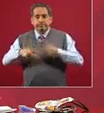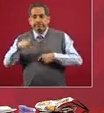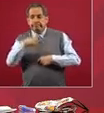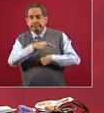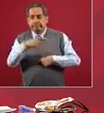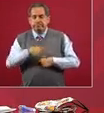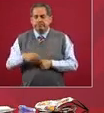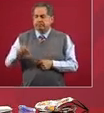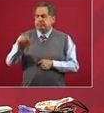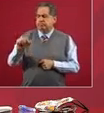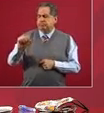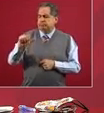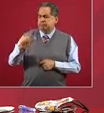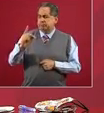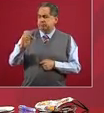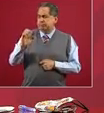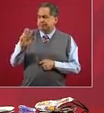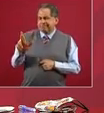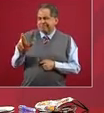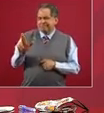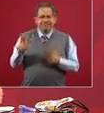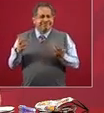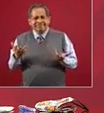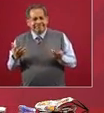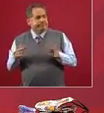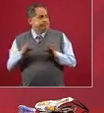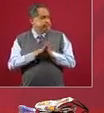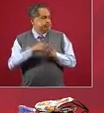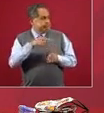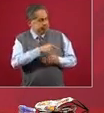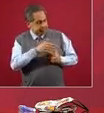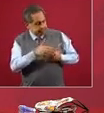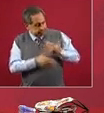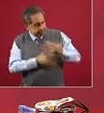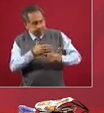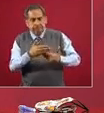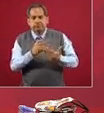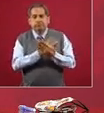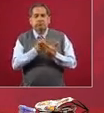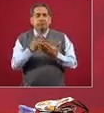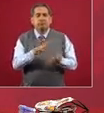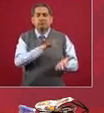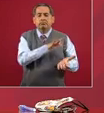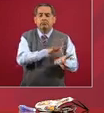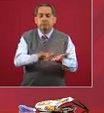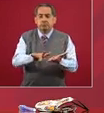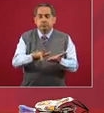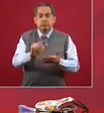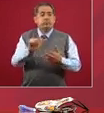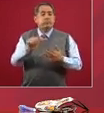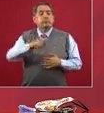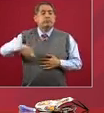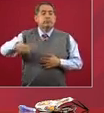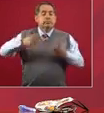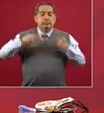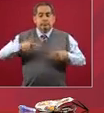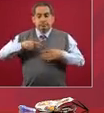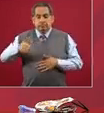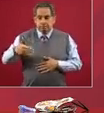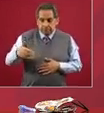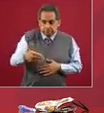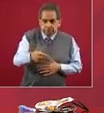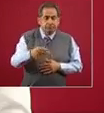de SADER hablando de cómo van los avances respecto al programa de apoyo a pescadores y